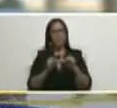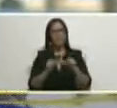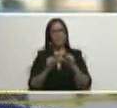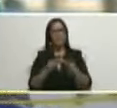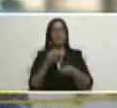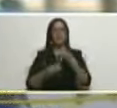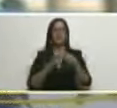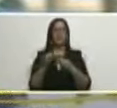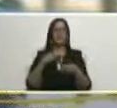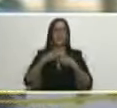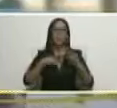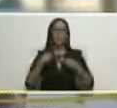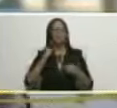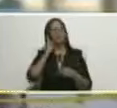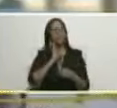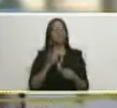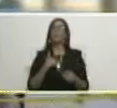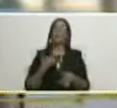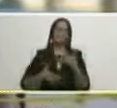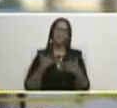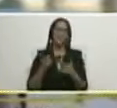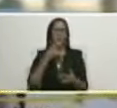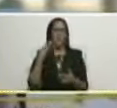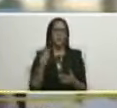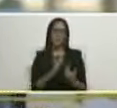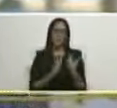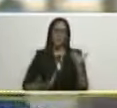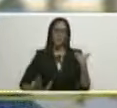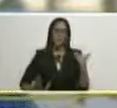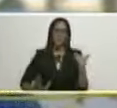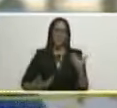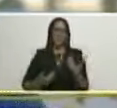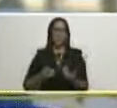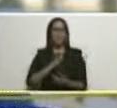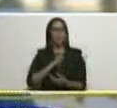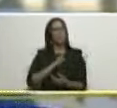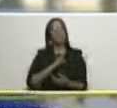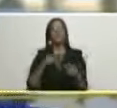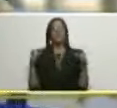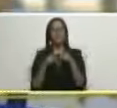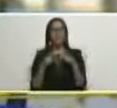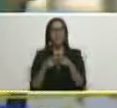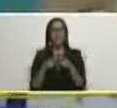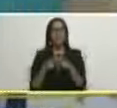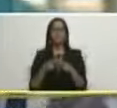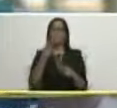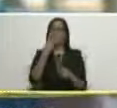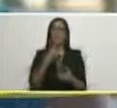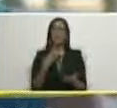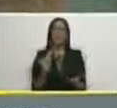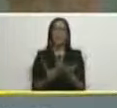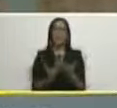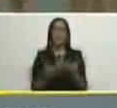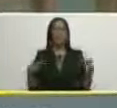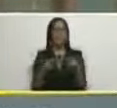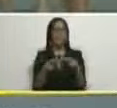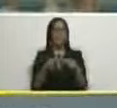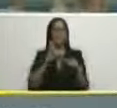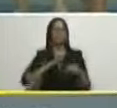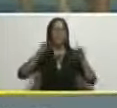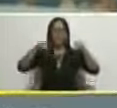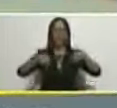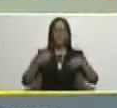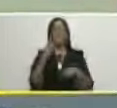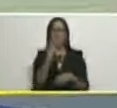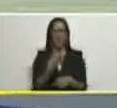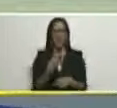en Revolución Bolivariana y yo me siento orgulloso, presidente, de formar parte de su equipo, de ver este gran equipo que está aquí y que